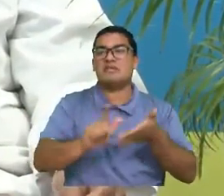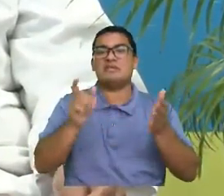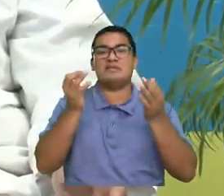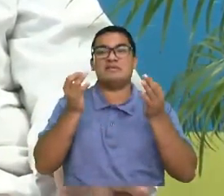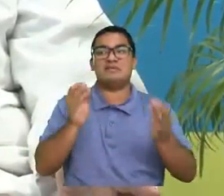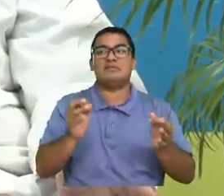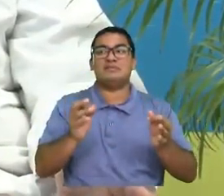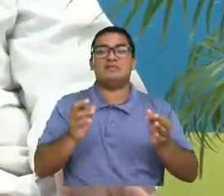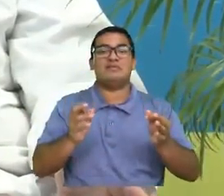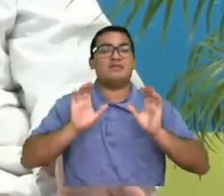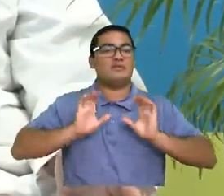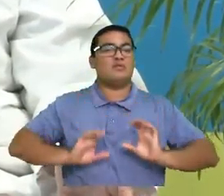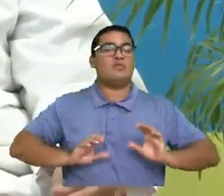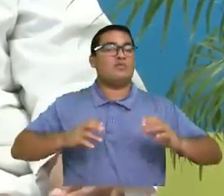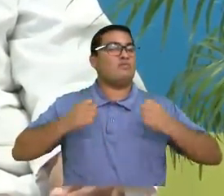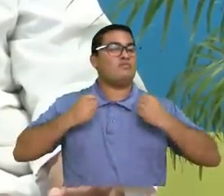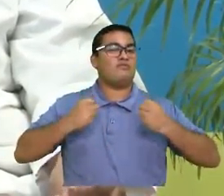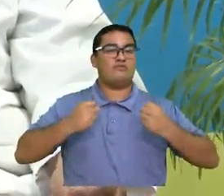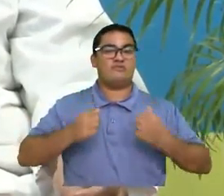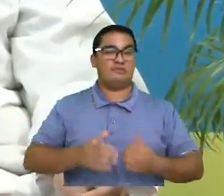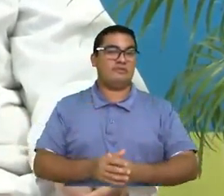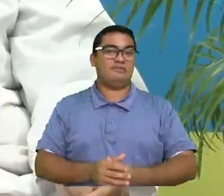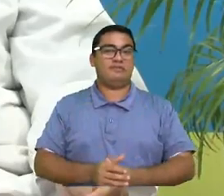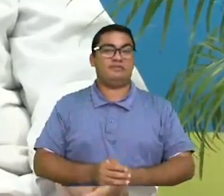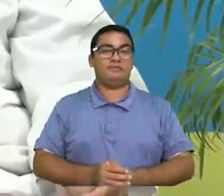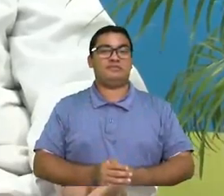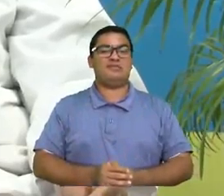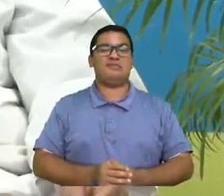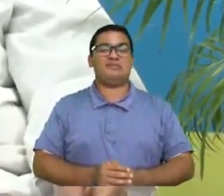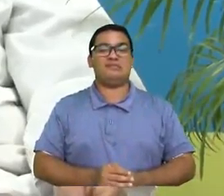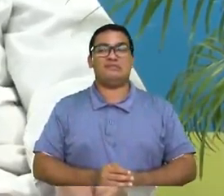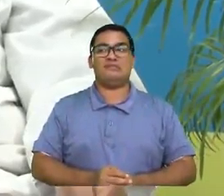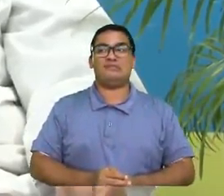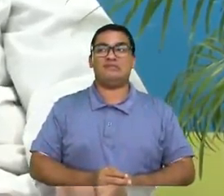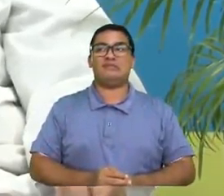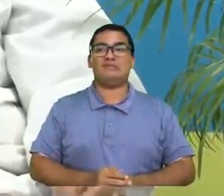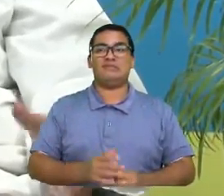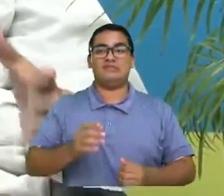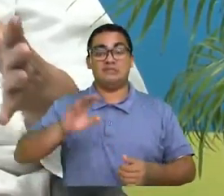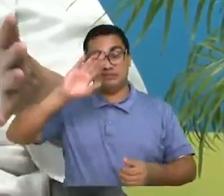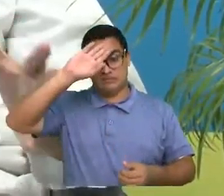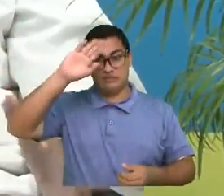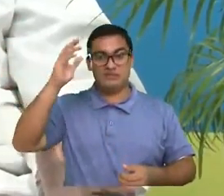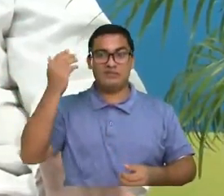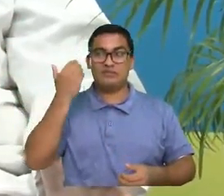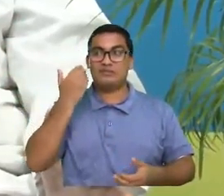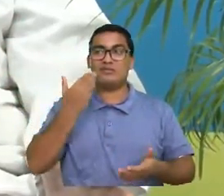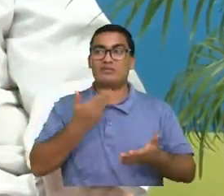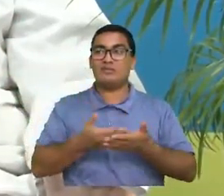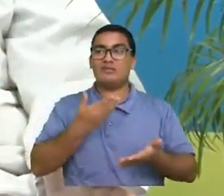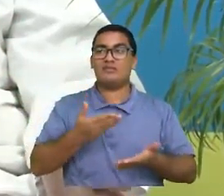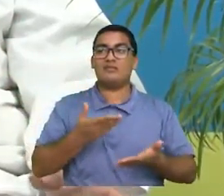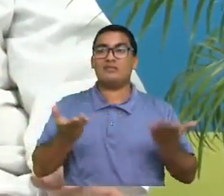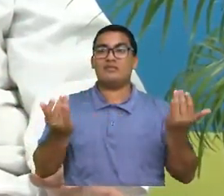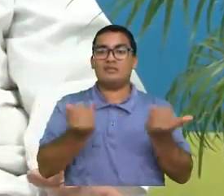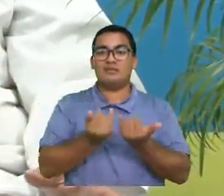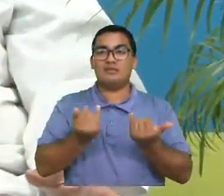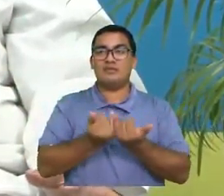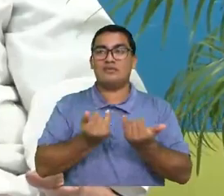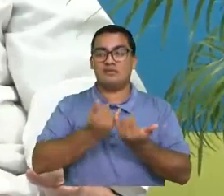que de esa manera no se me vaya a enfermar de la garganta. Y no me le vayan a dar calenturas, porque ya si entras con una